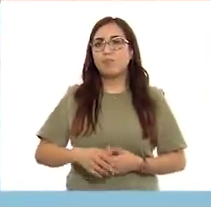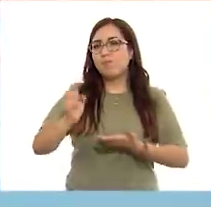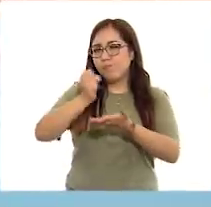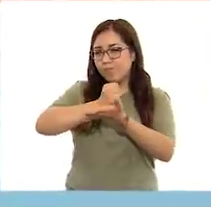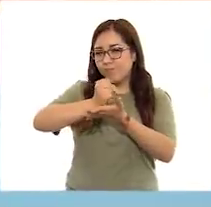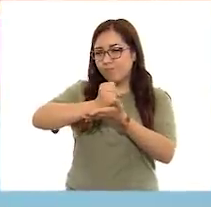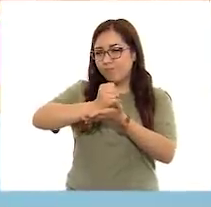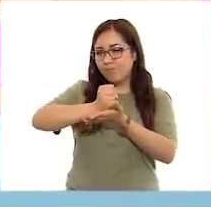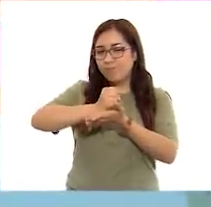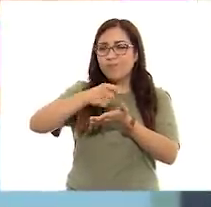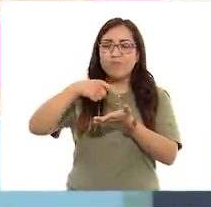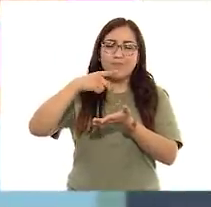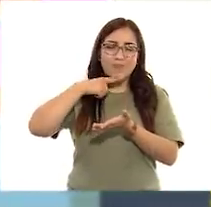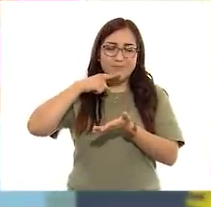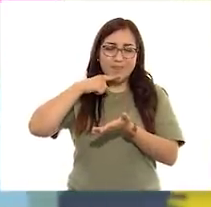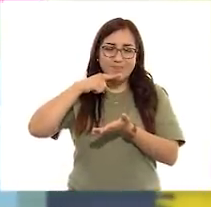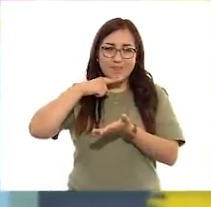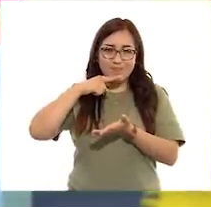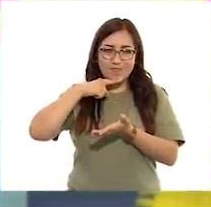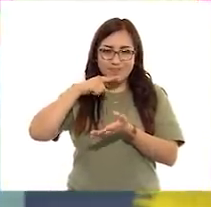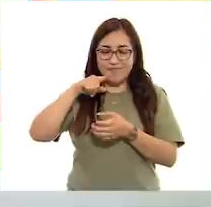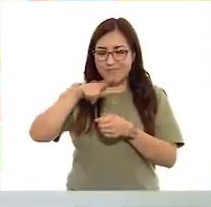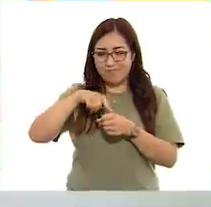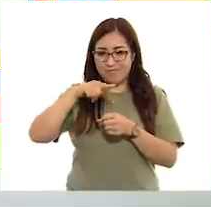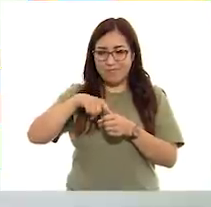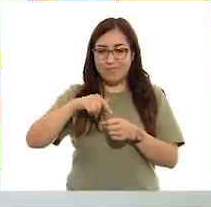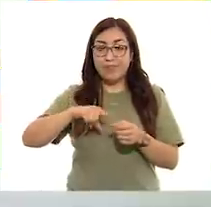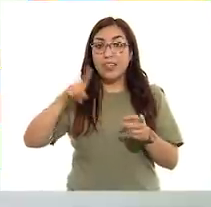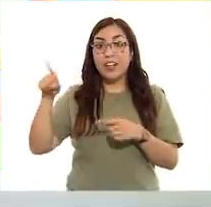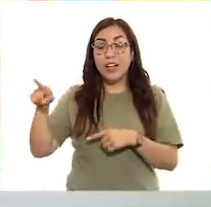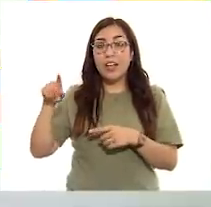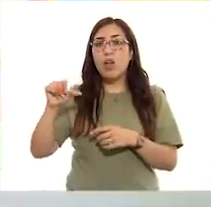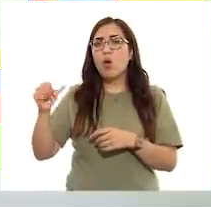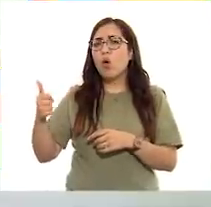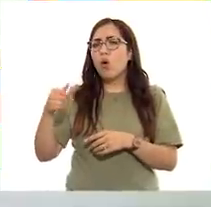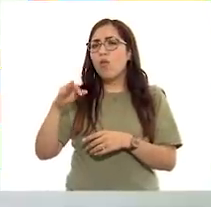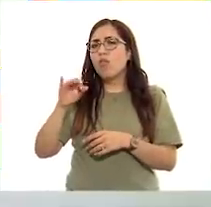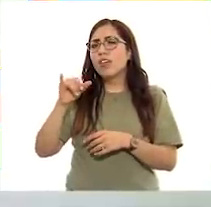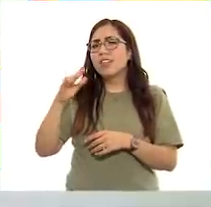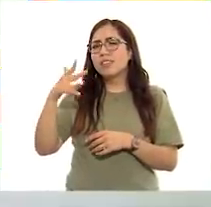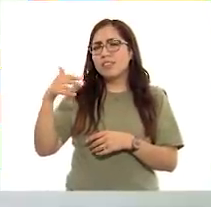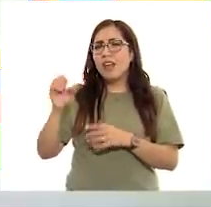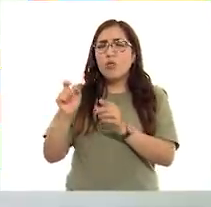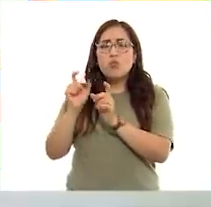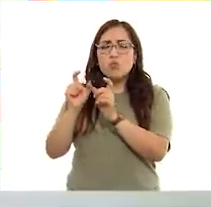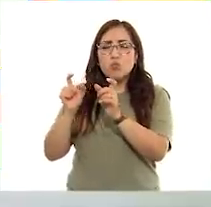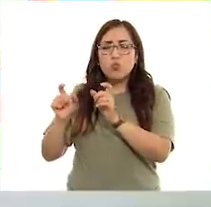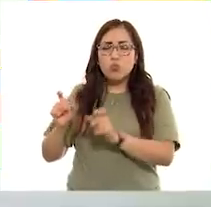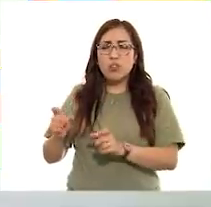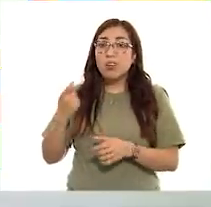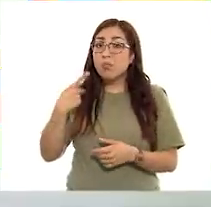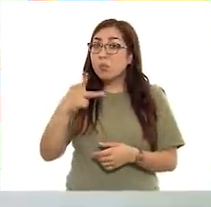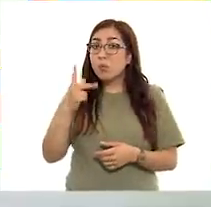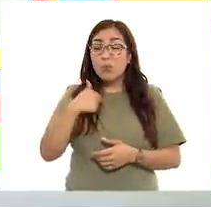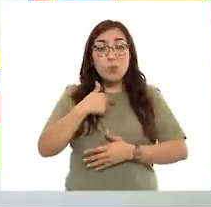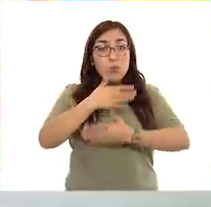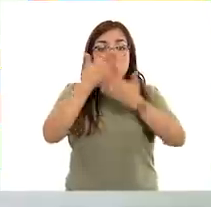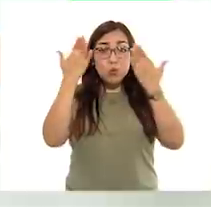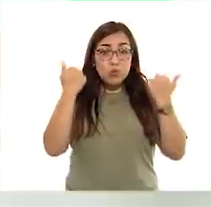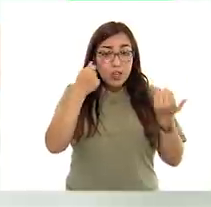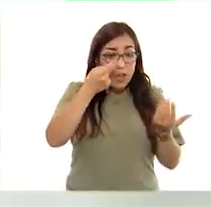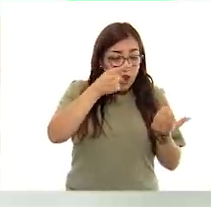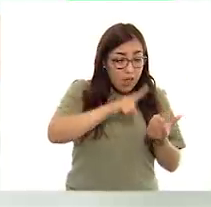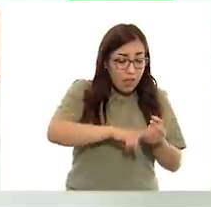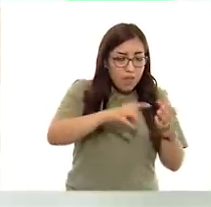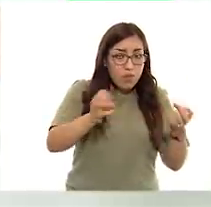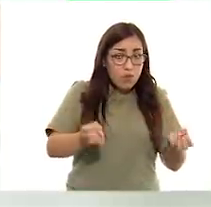crayones y fichas. Pero no sé cuántas hay de cada colección.